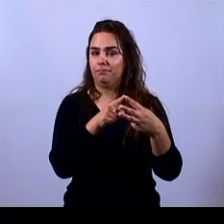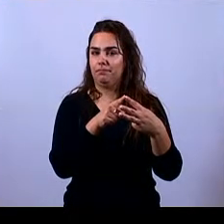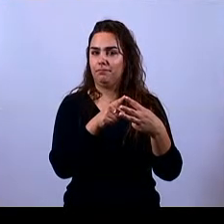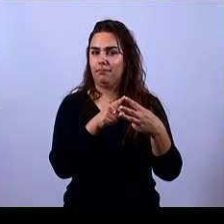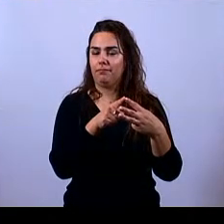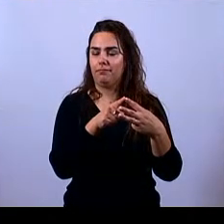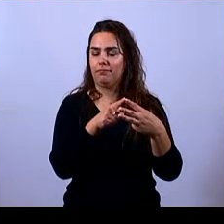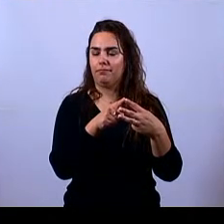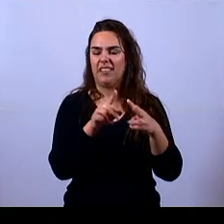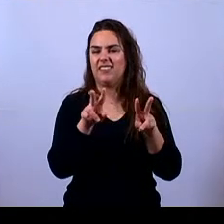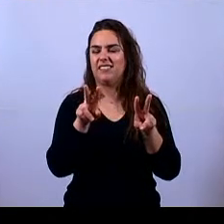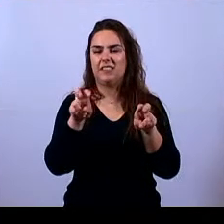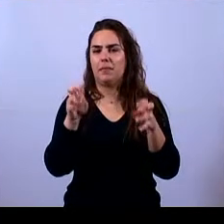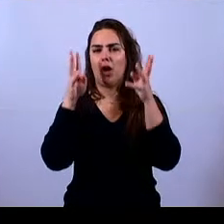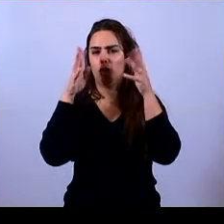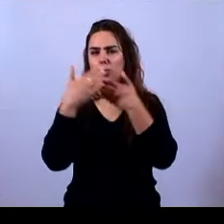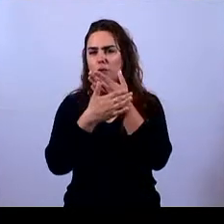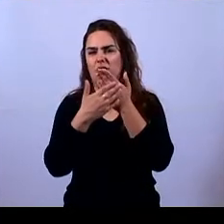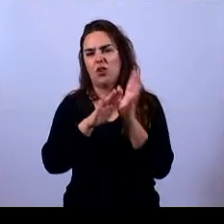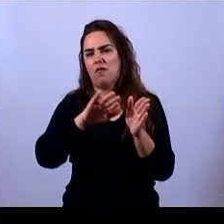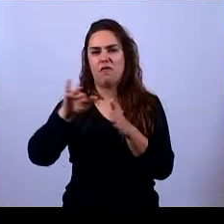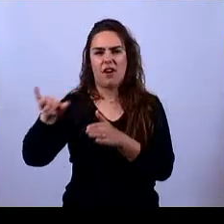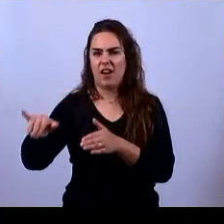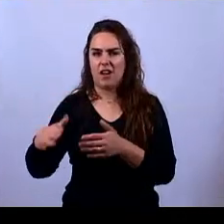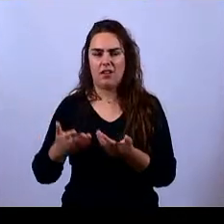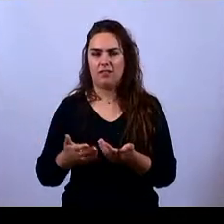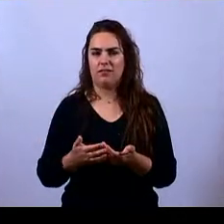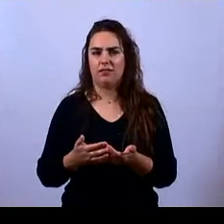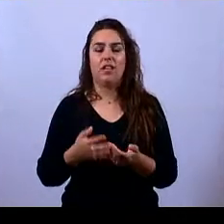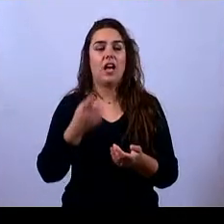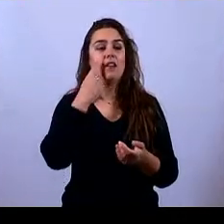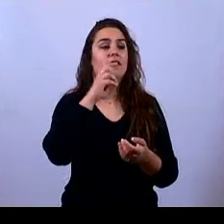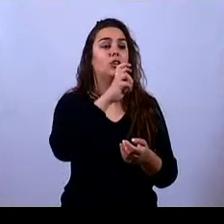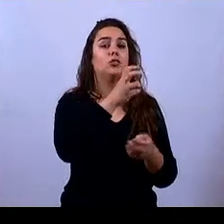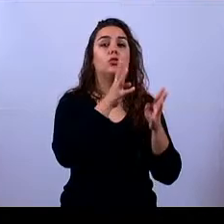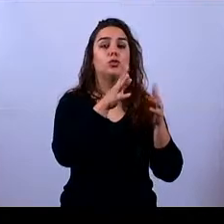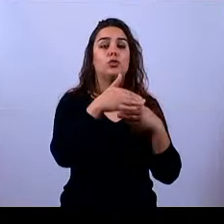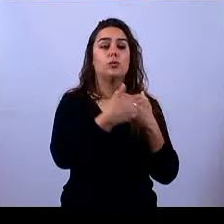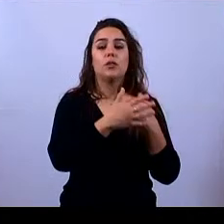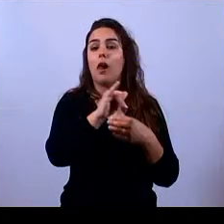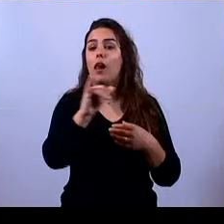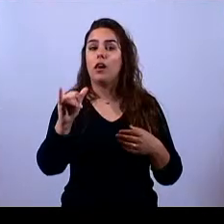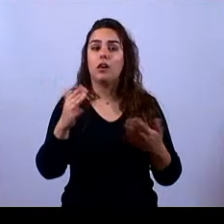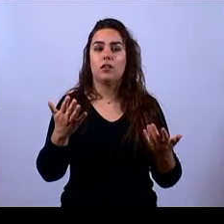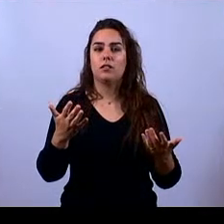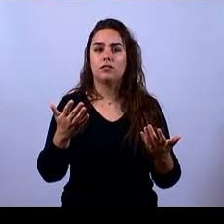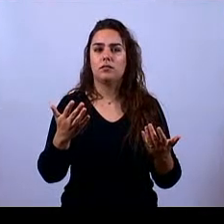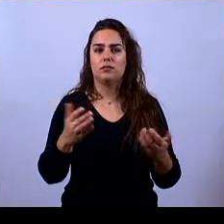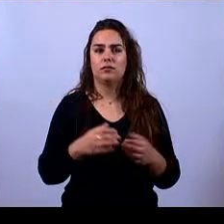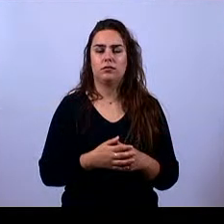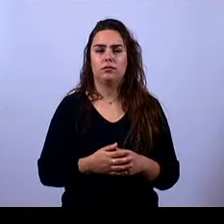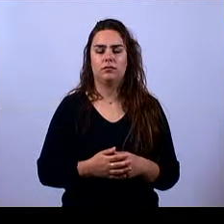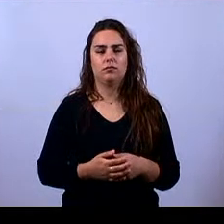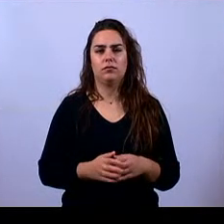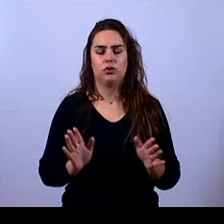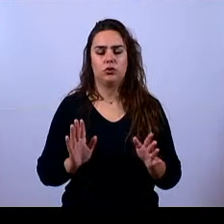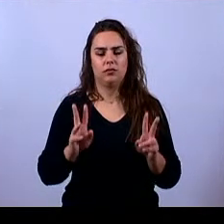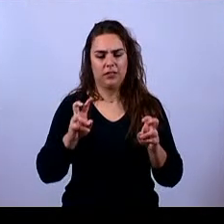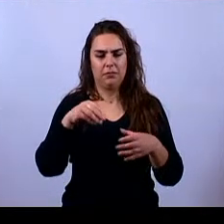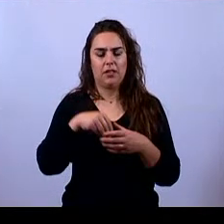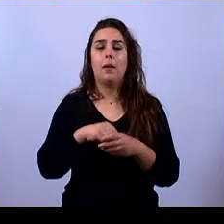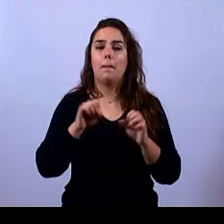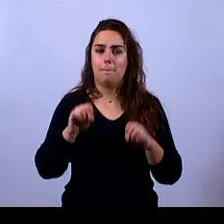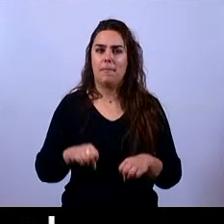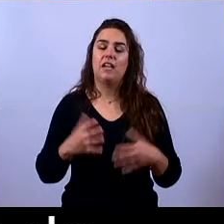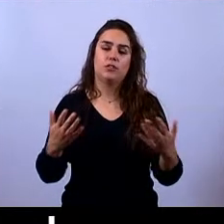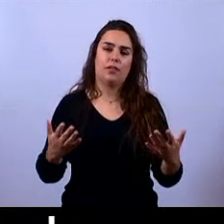Al margen del Consejo de Gobierno, no sé si por ahí hay Consejo de Gobierno, Luis, o tú eres Consejo. Sobre otro tema, pues vamos a